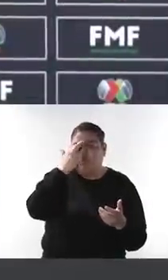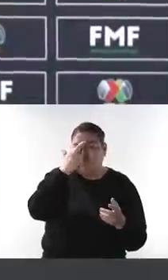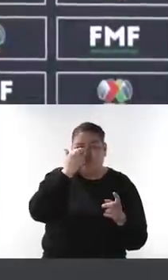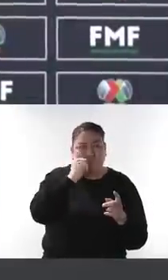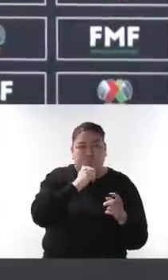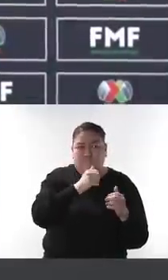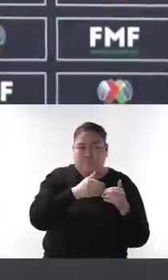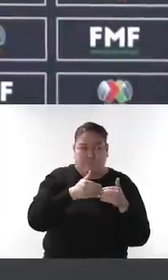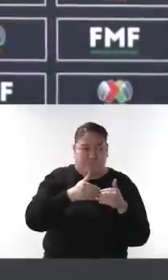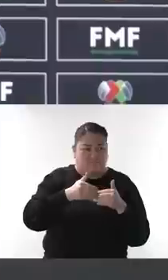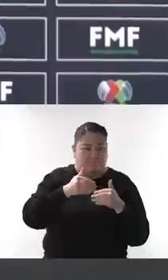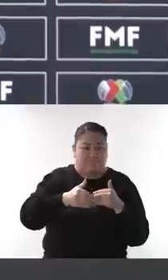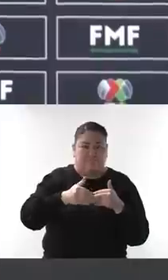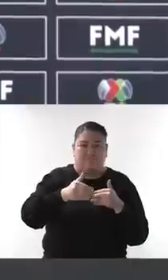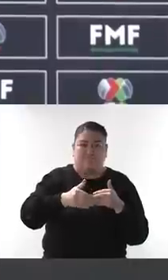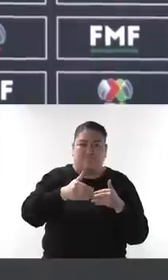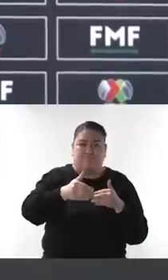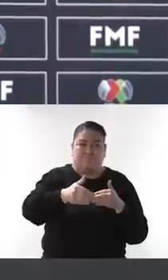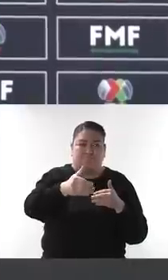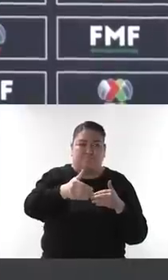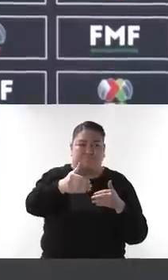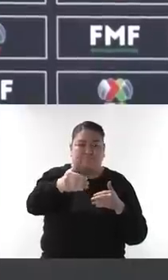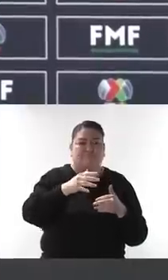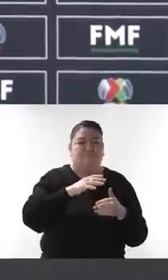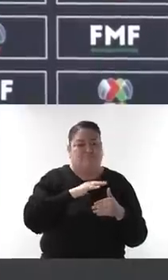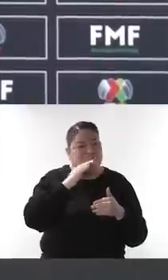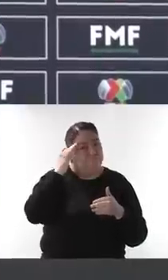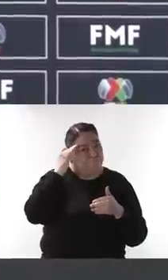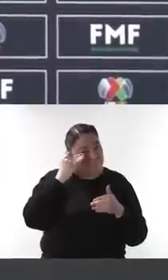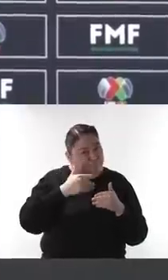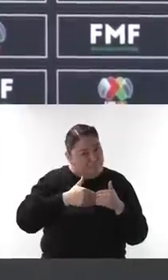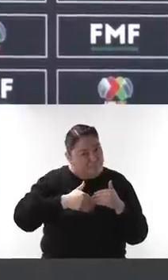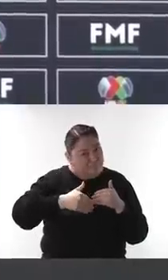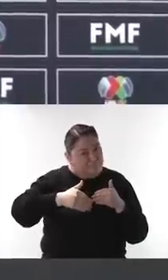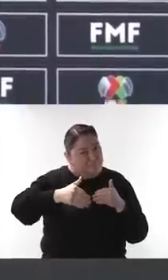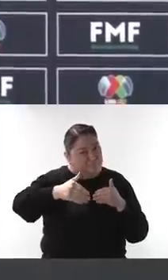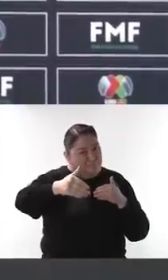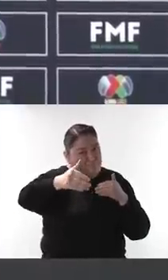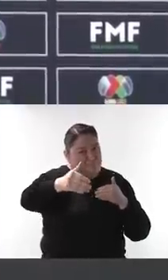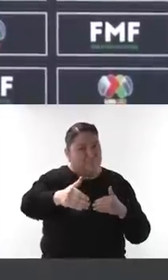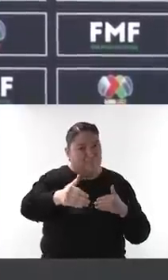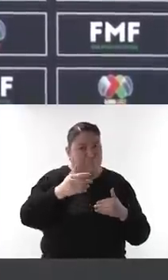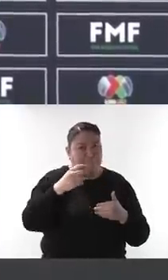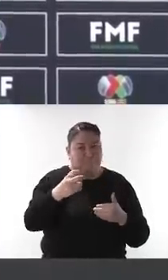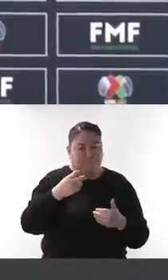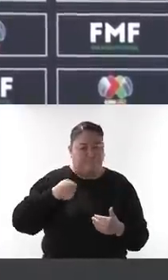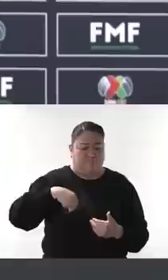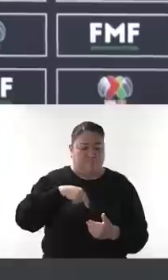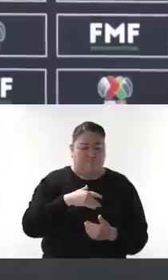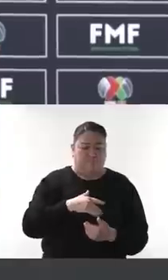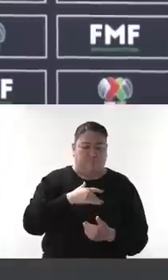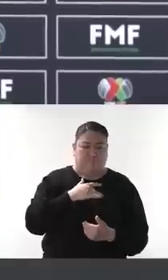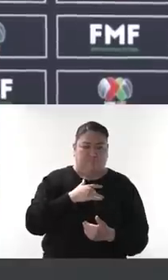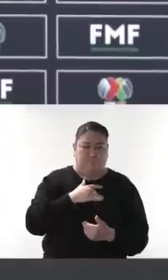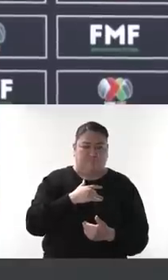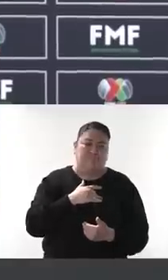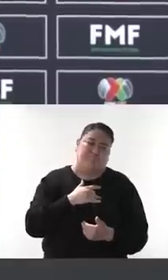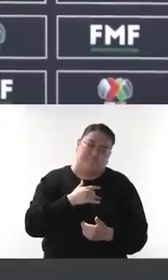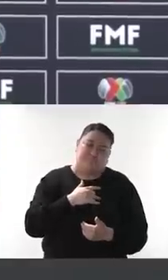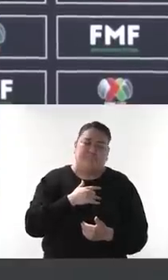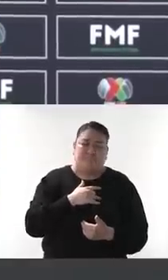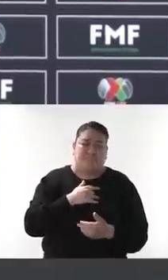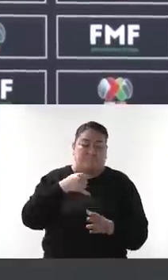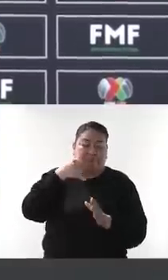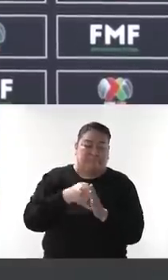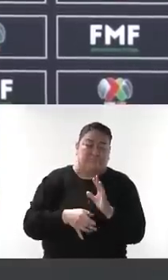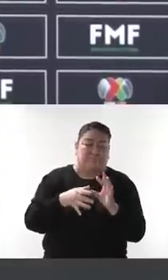lleva su curso, y en ese sentido no podemos entrar en detalles. Lo que sí te puedo confirmar